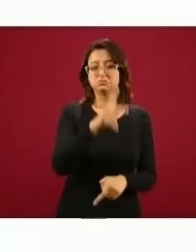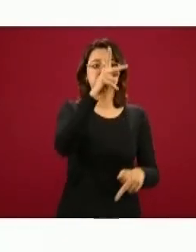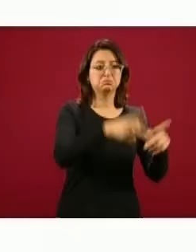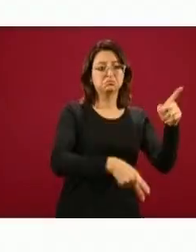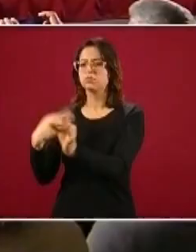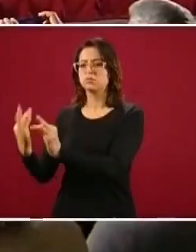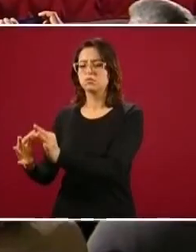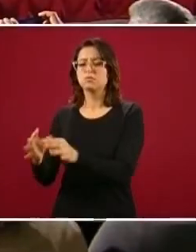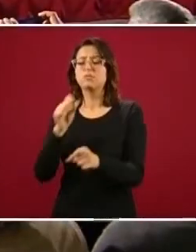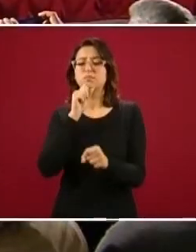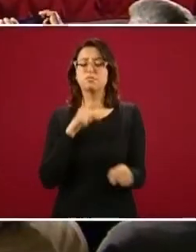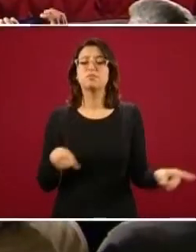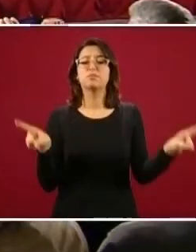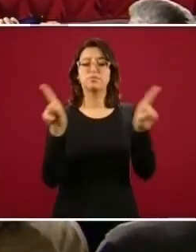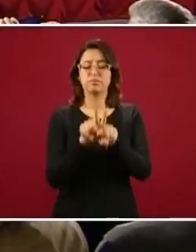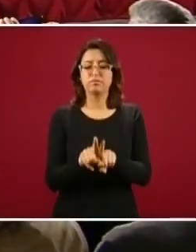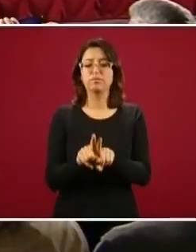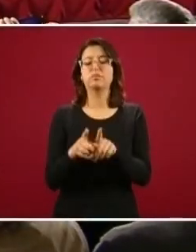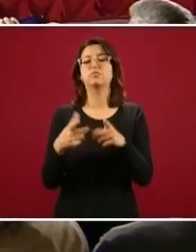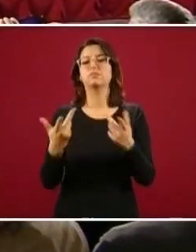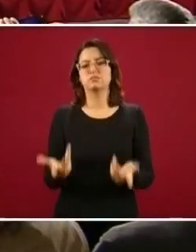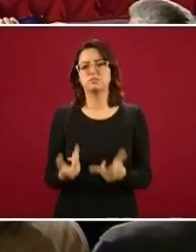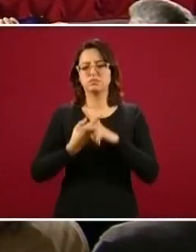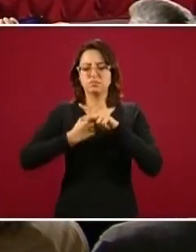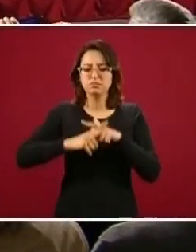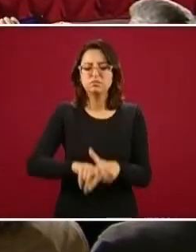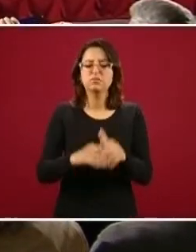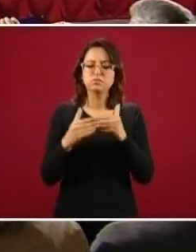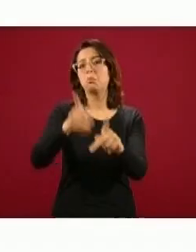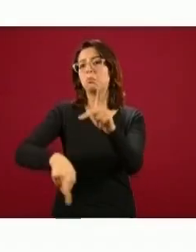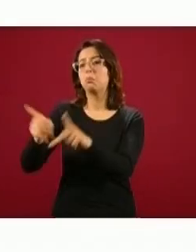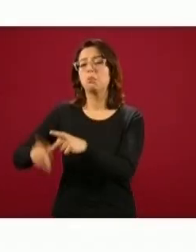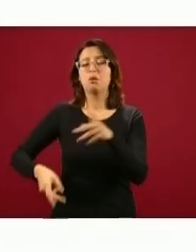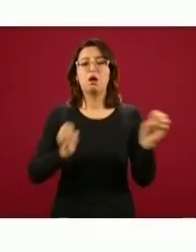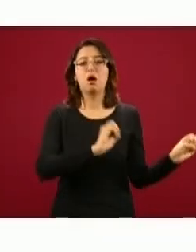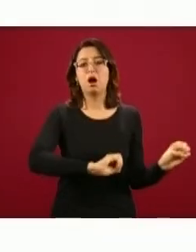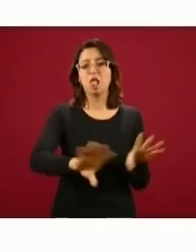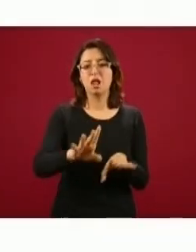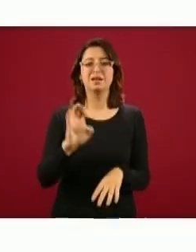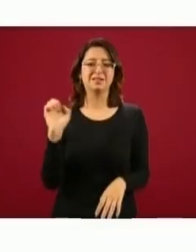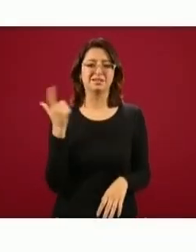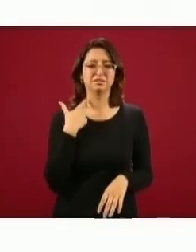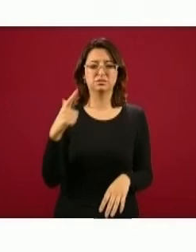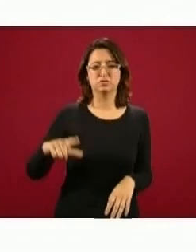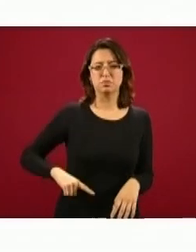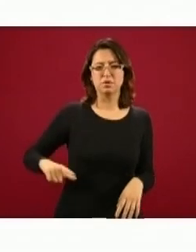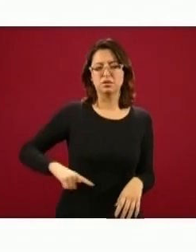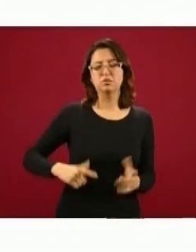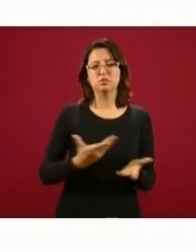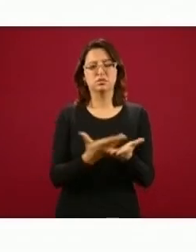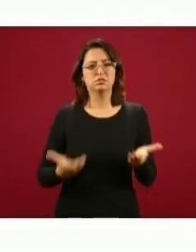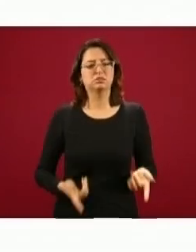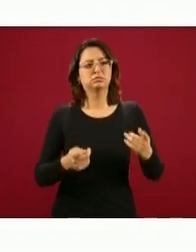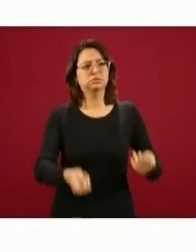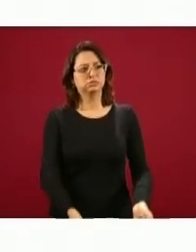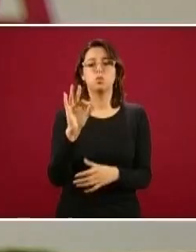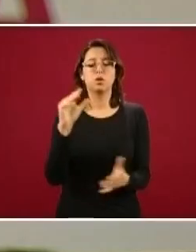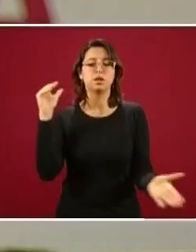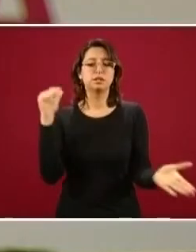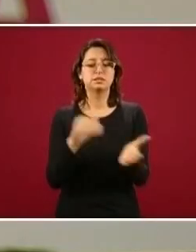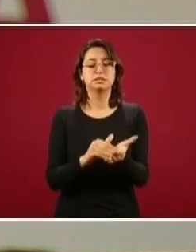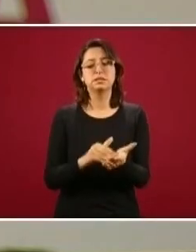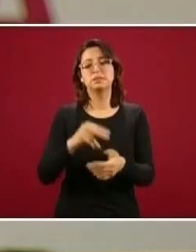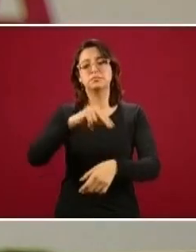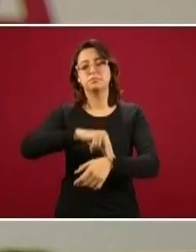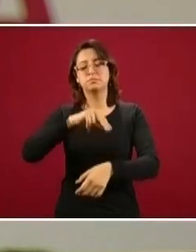trabajos en 59 hospitales y 56 centros de salud, que se sumarán a los rehabilitados en 2018 y